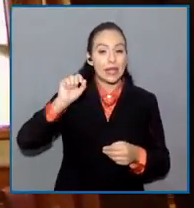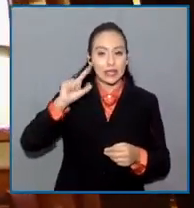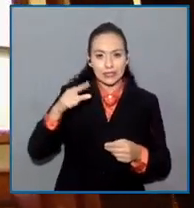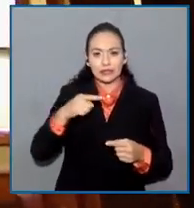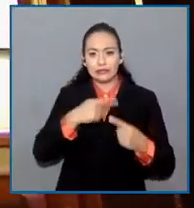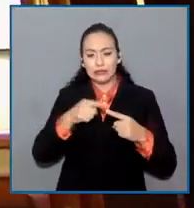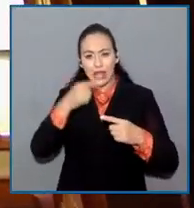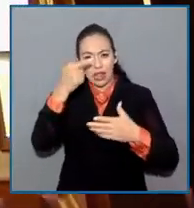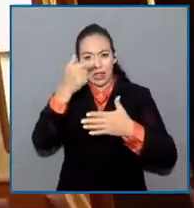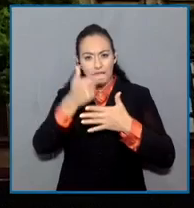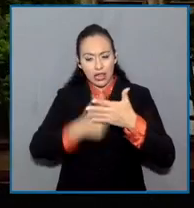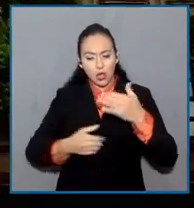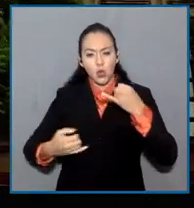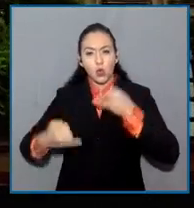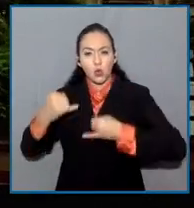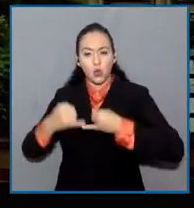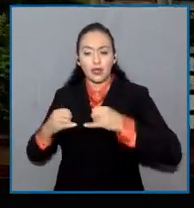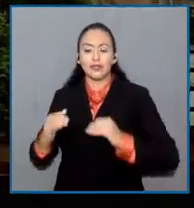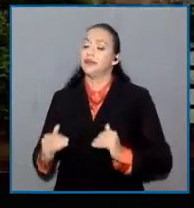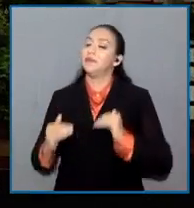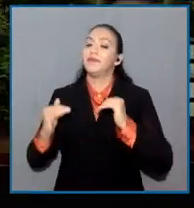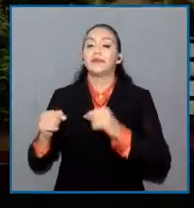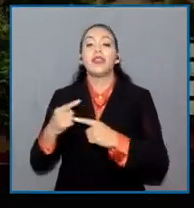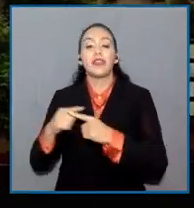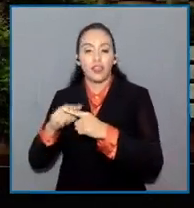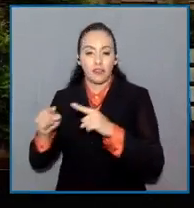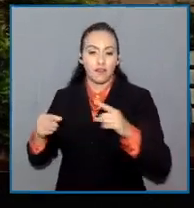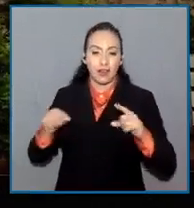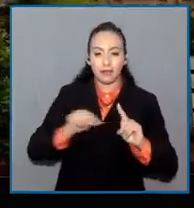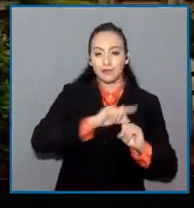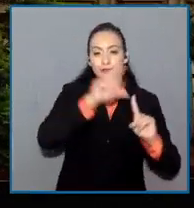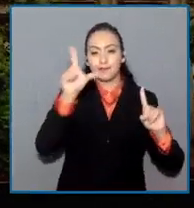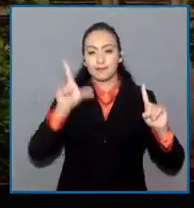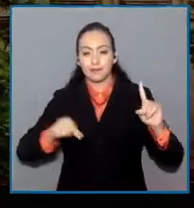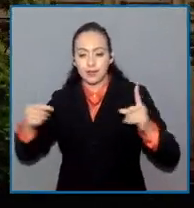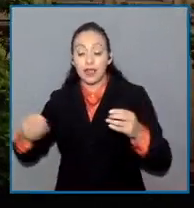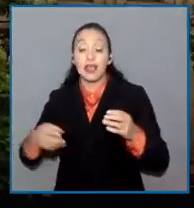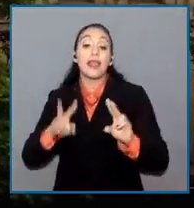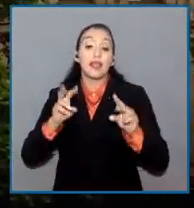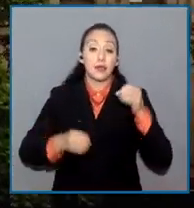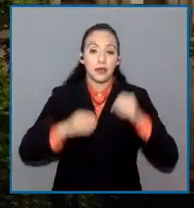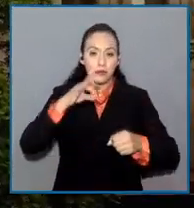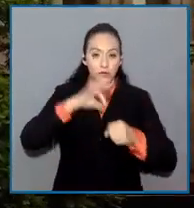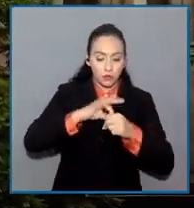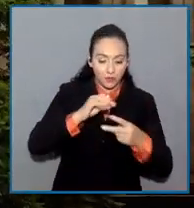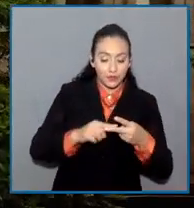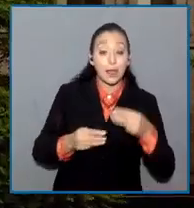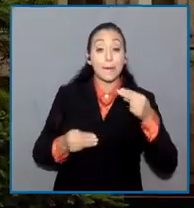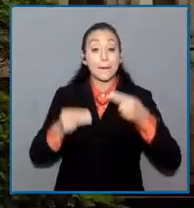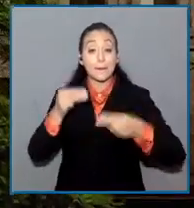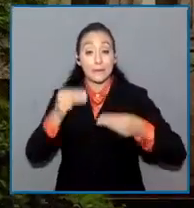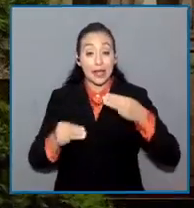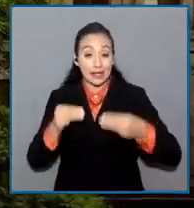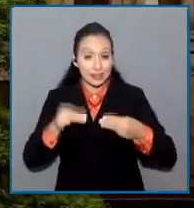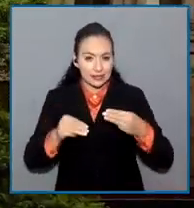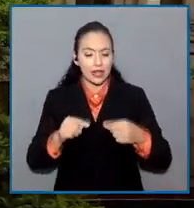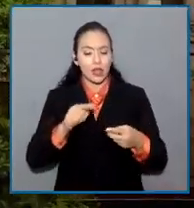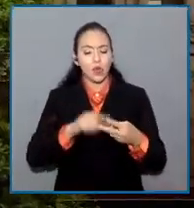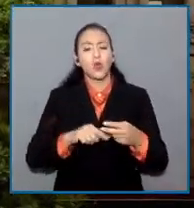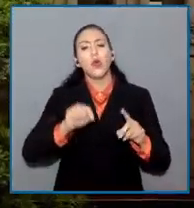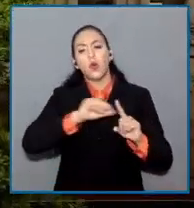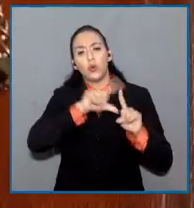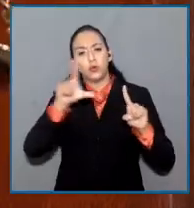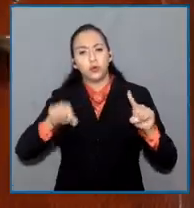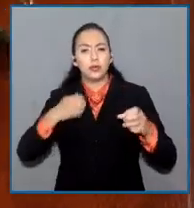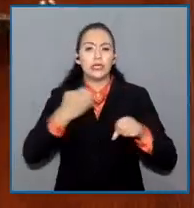de la Sala Superior y Salas Regionales del Tribunal Electoral, magistrados de tribunales colegiados de circuito y de tribunales de apelación, así